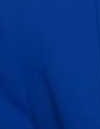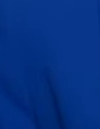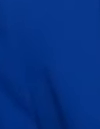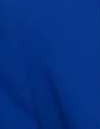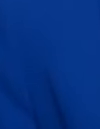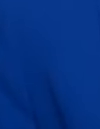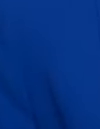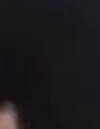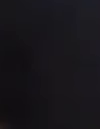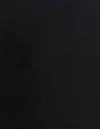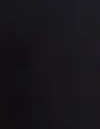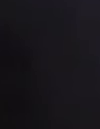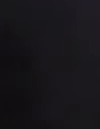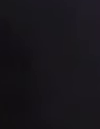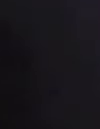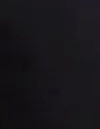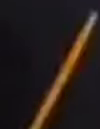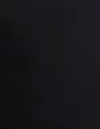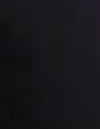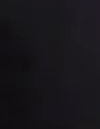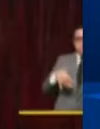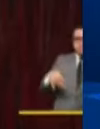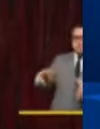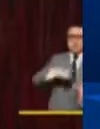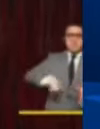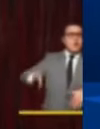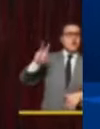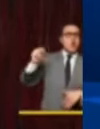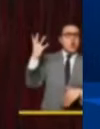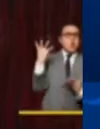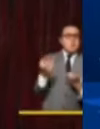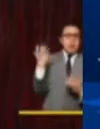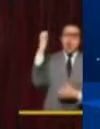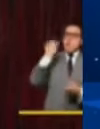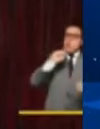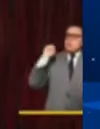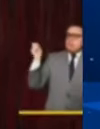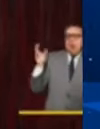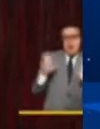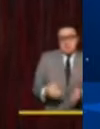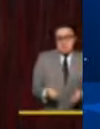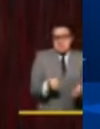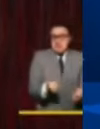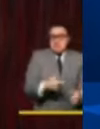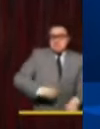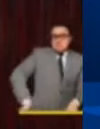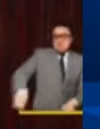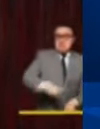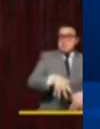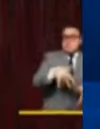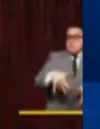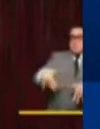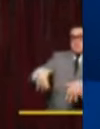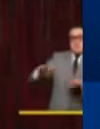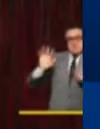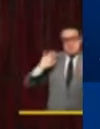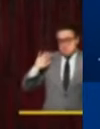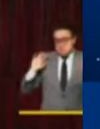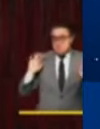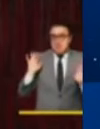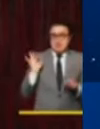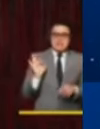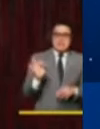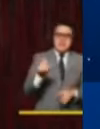lo que dijo. Hoy tenemos manifestaciones que no quieren cambiar el país, está bien. Siempre habrá fuerzas